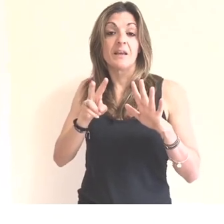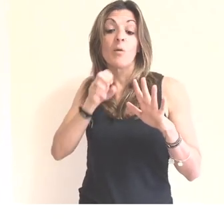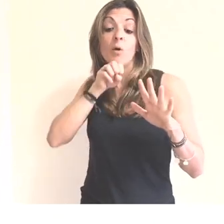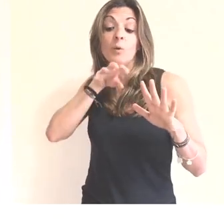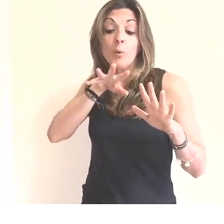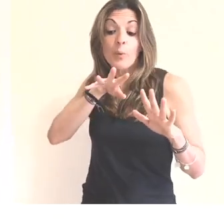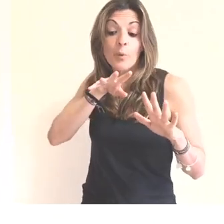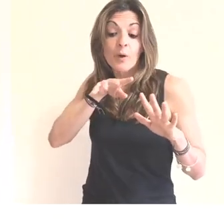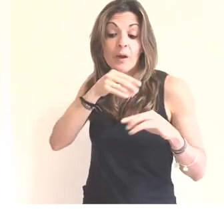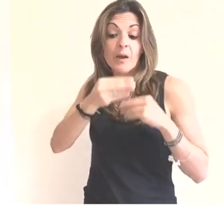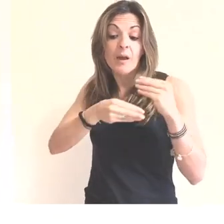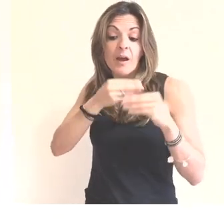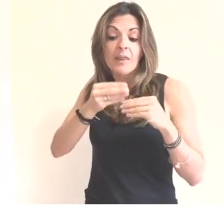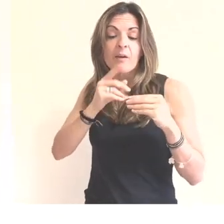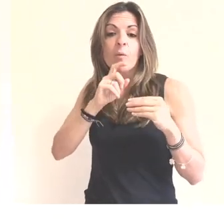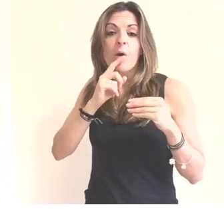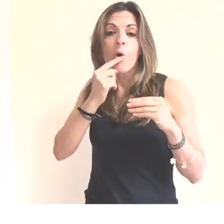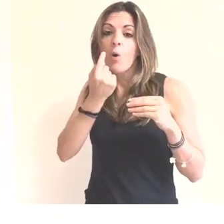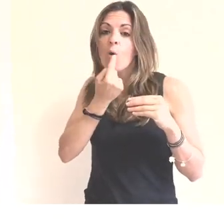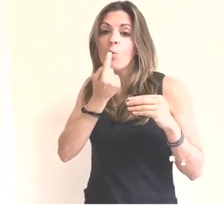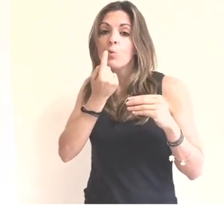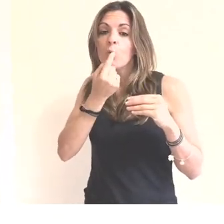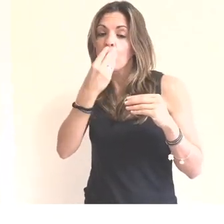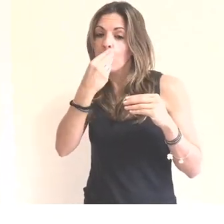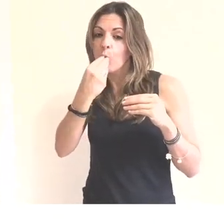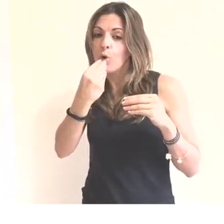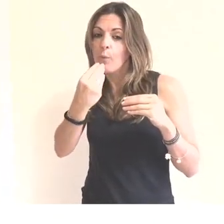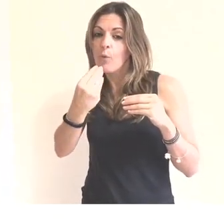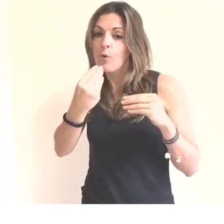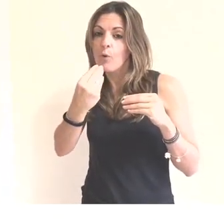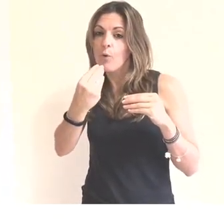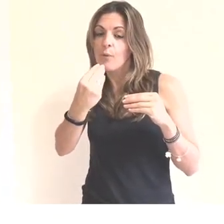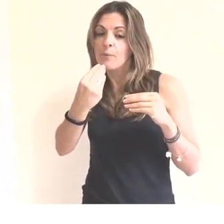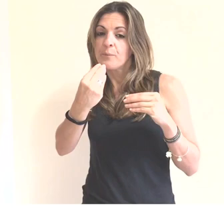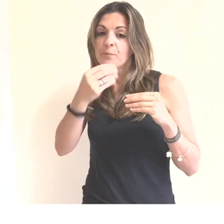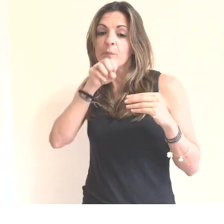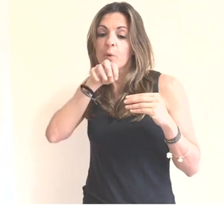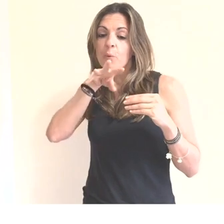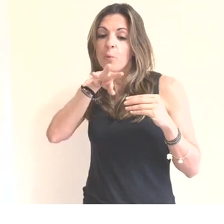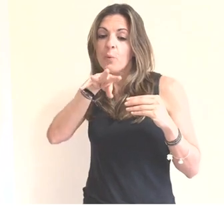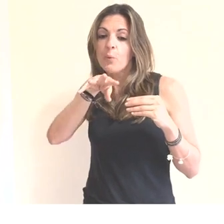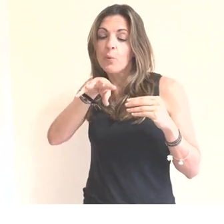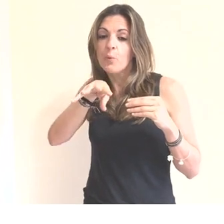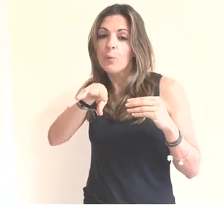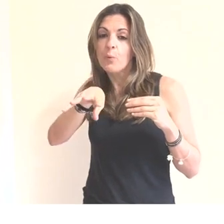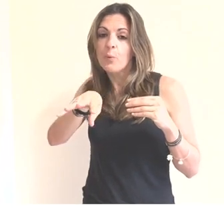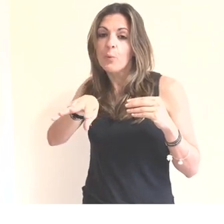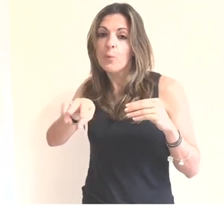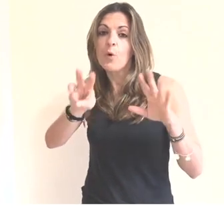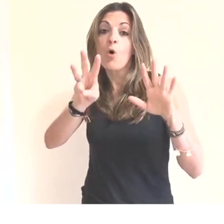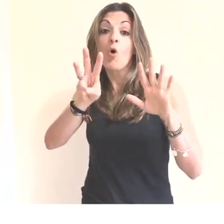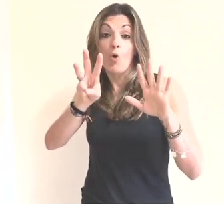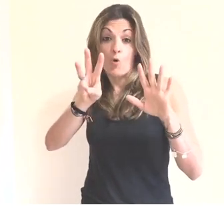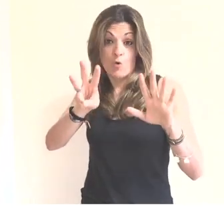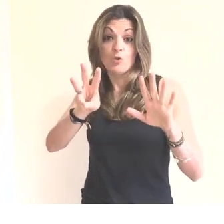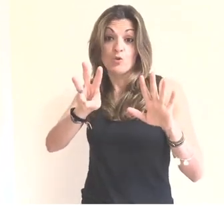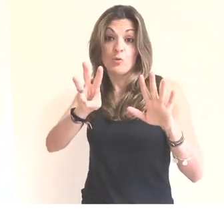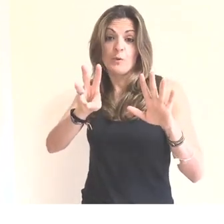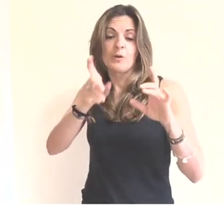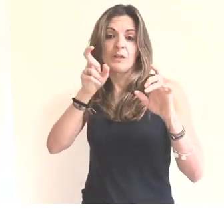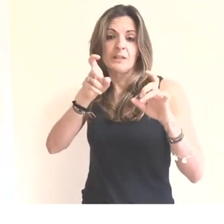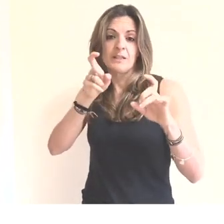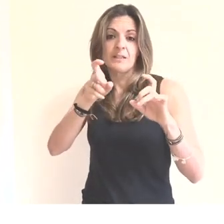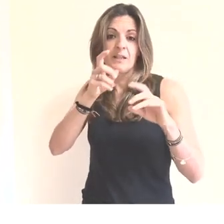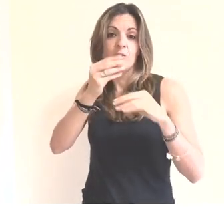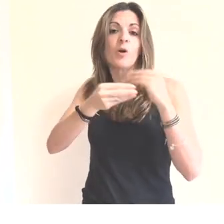un canutillo con la boca, como un cono, un tubito, y exhala intentando emitir un